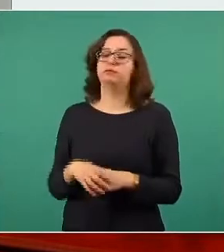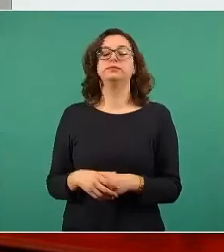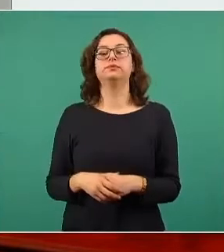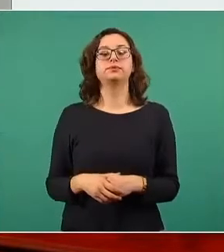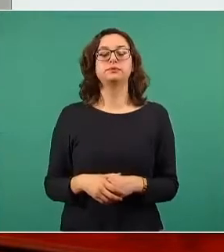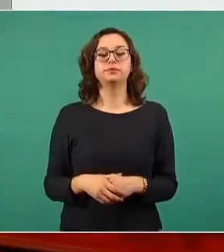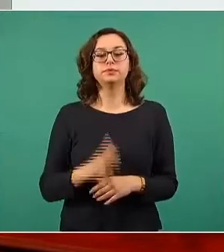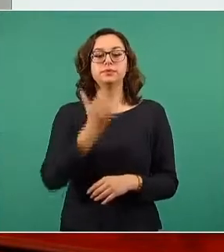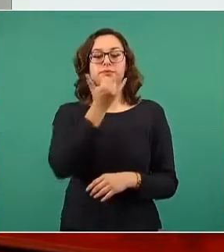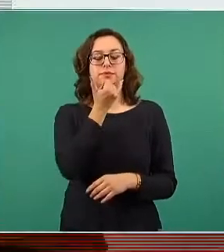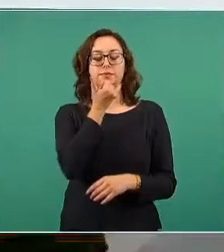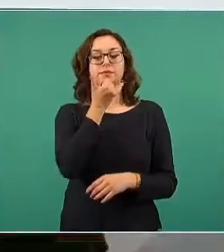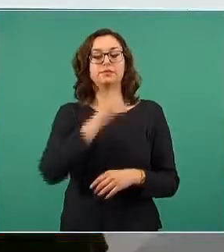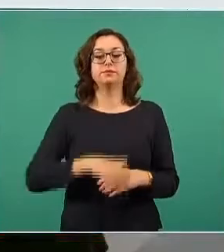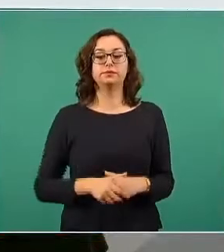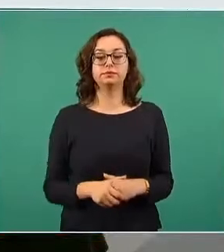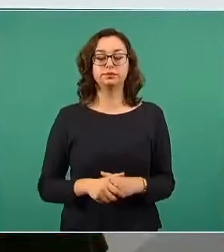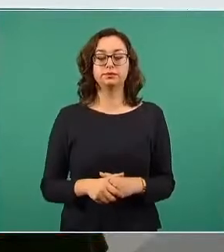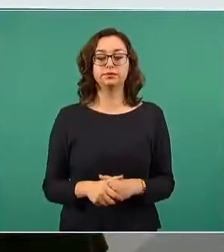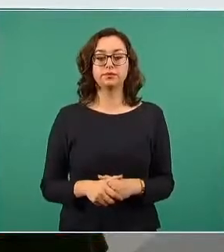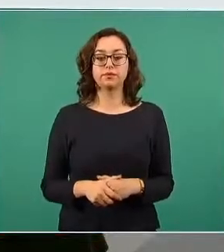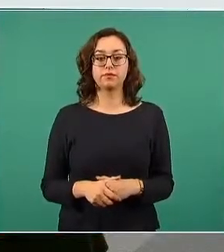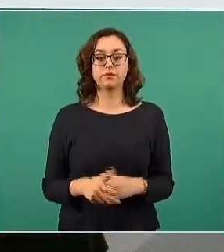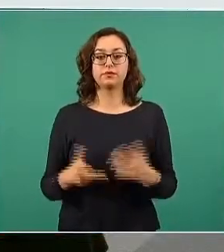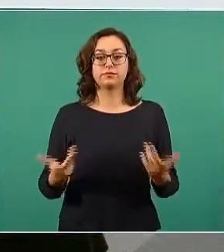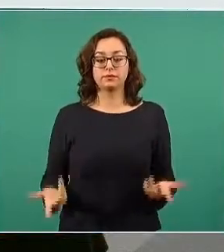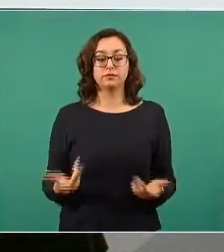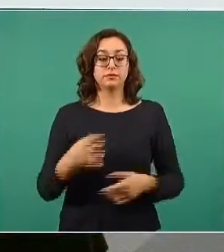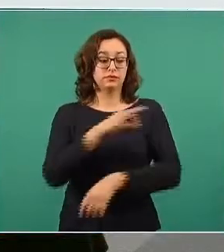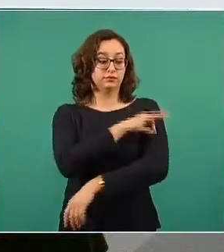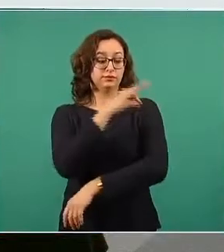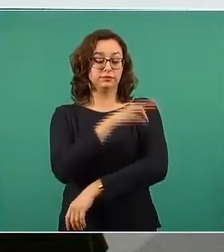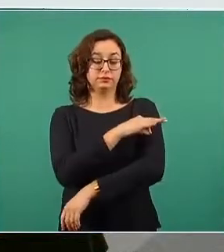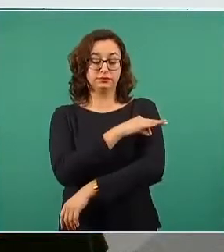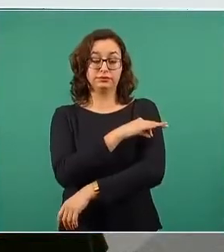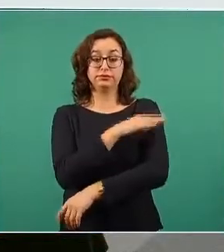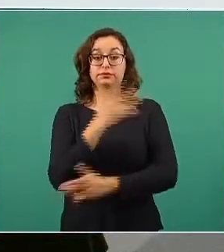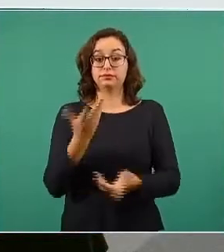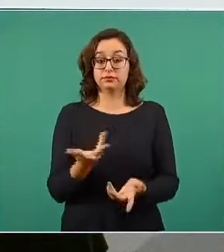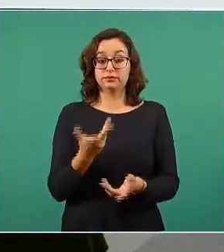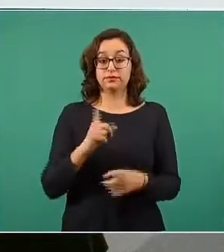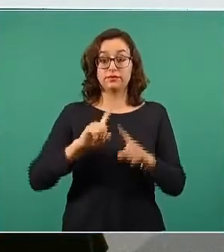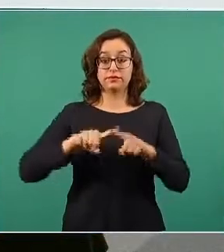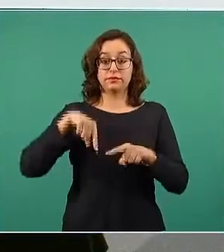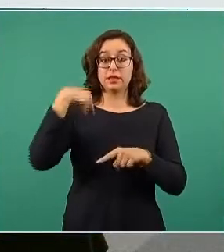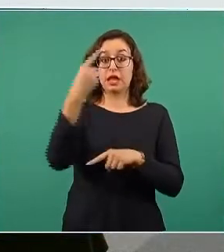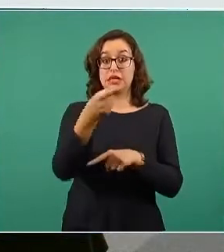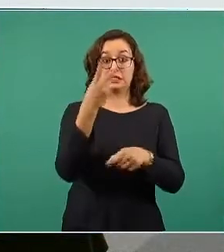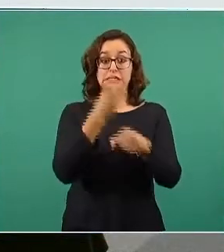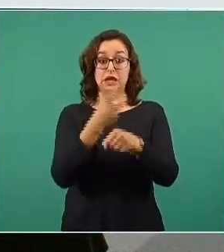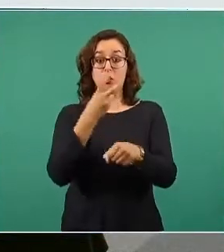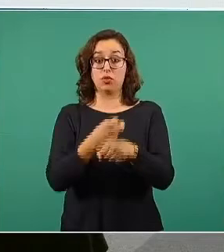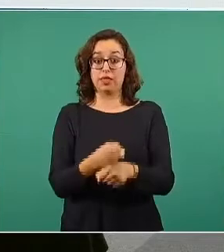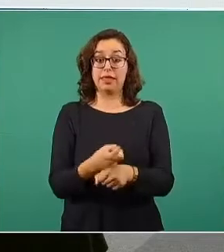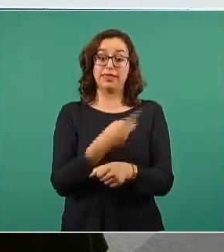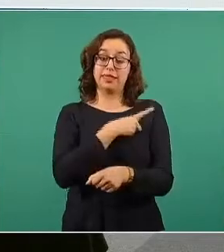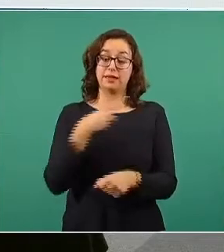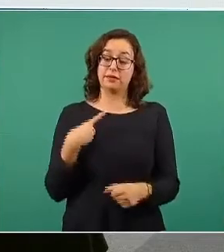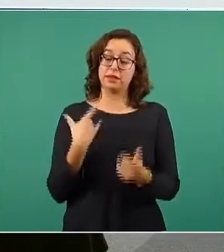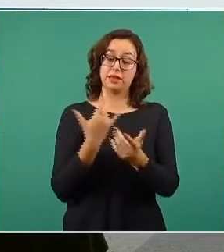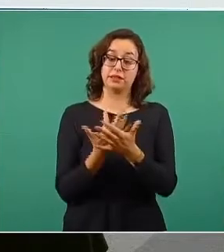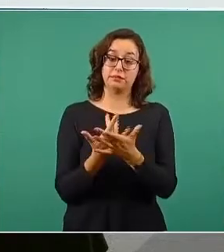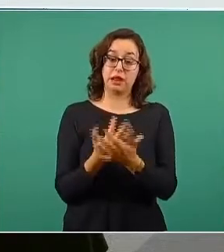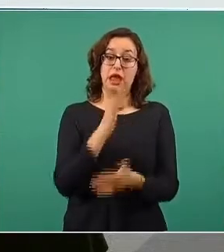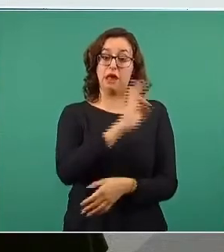se utiliza. Cada una de las vacunas tiene un calendario indicado de vacunación que corresponde a